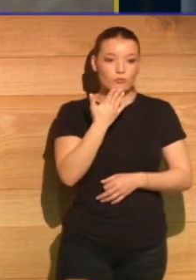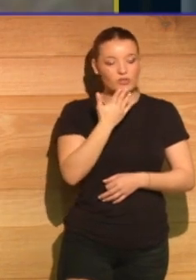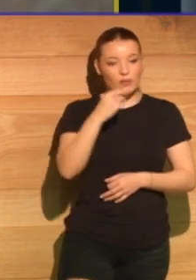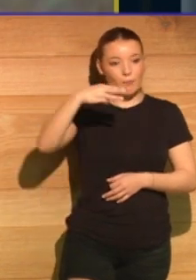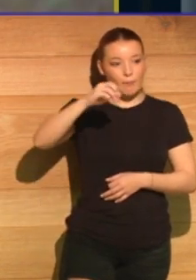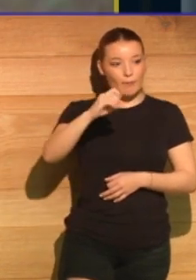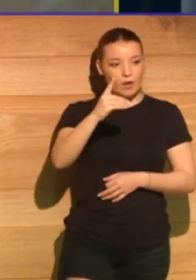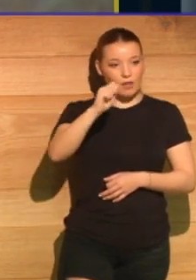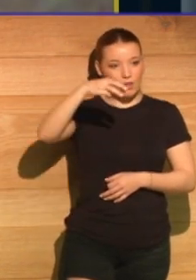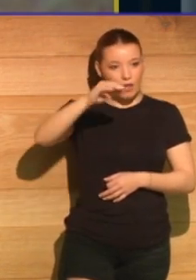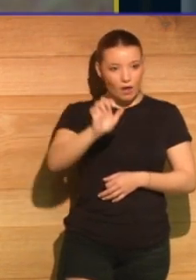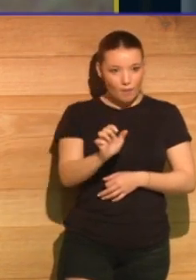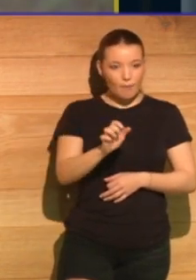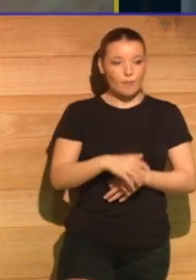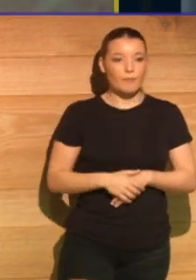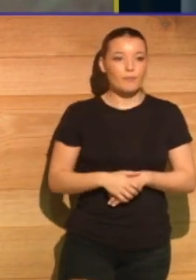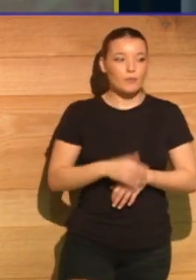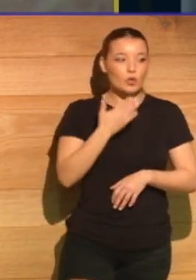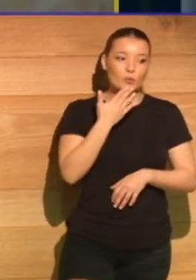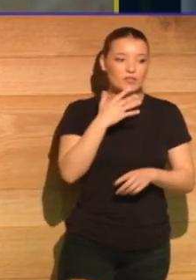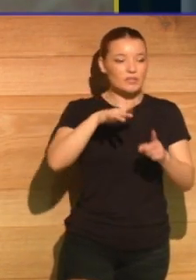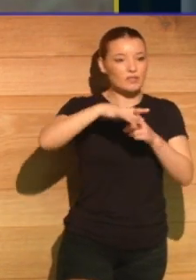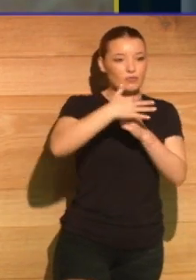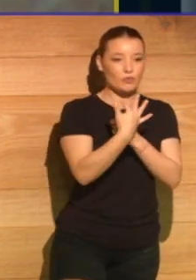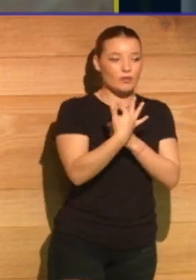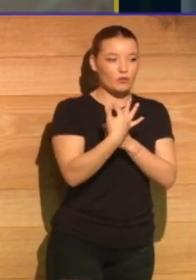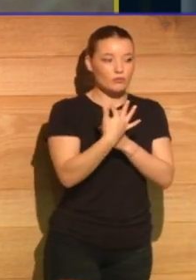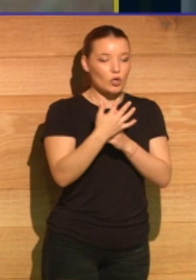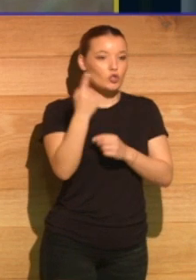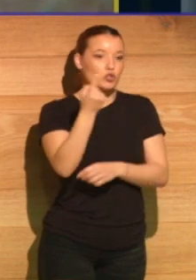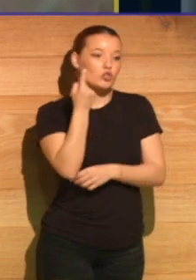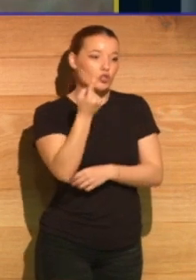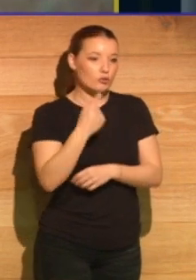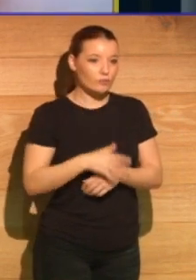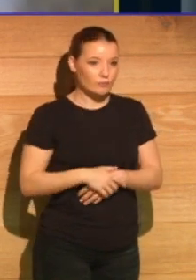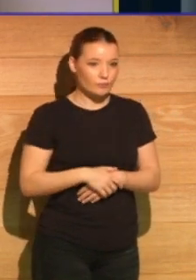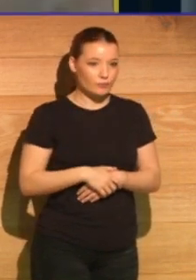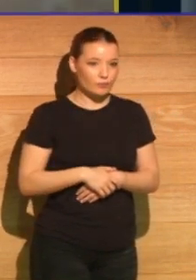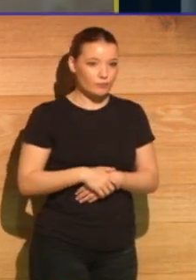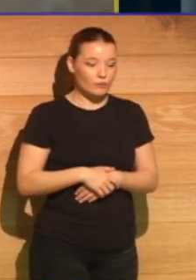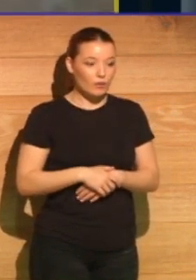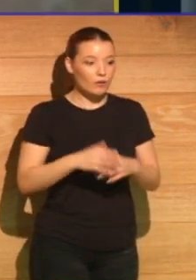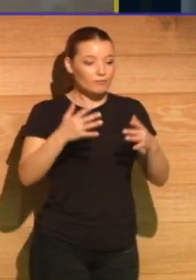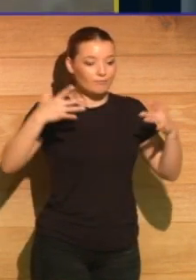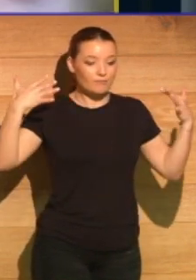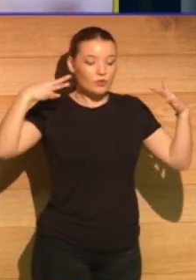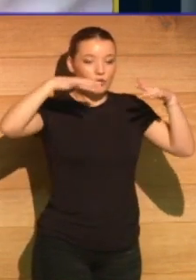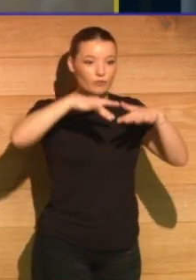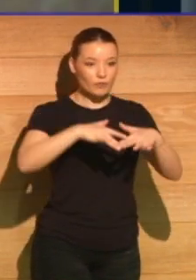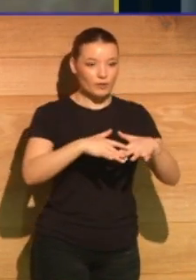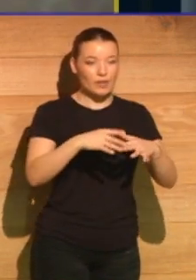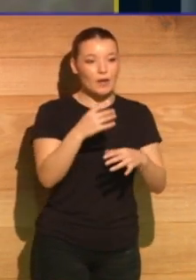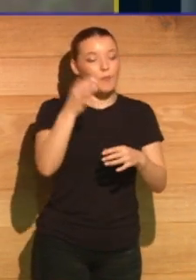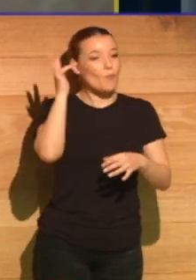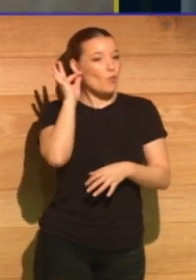Era como ese caso excepcional, ¿no? En la conferencia Solvay, ¿no? En las conferencias Solvay es la única mujer que puedes